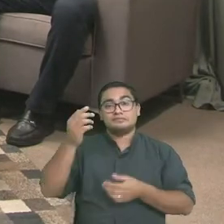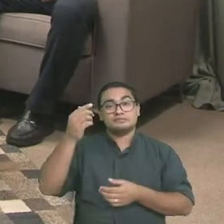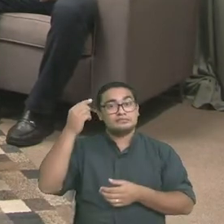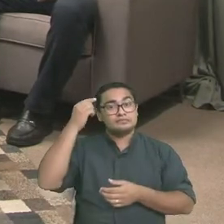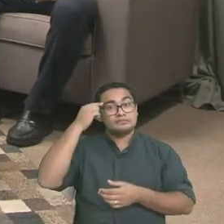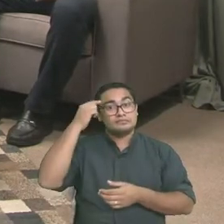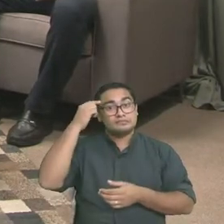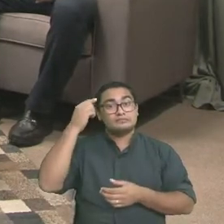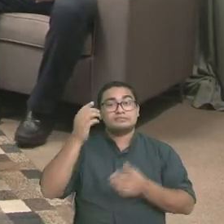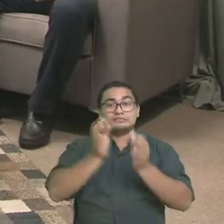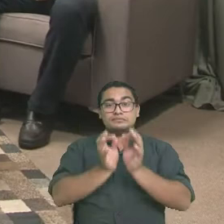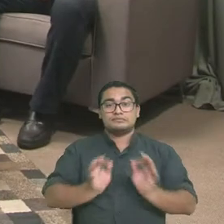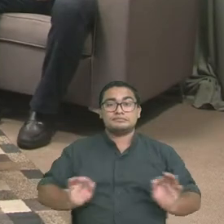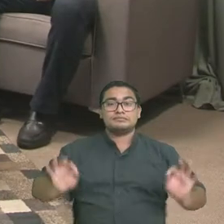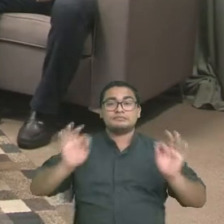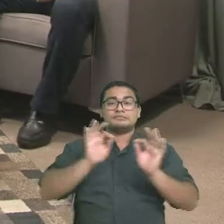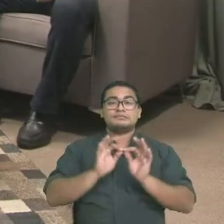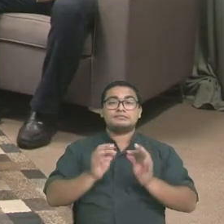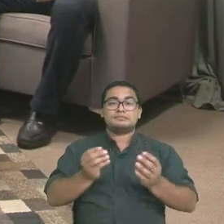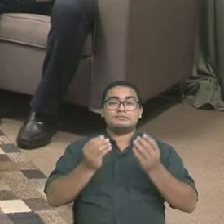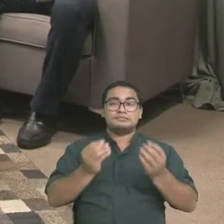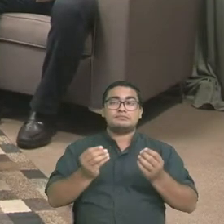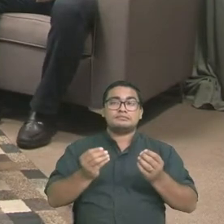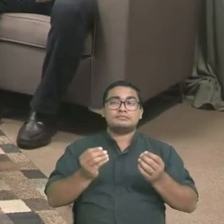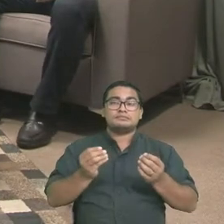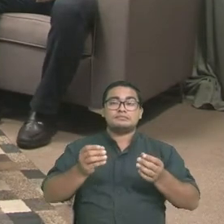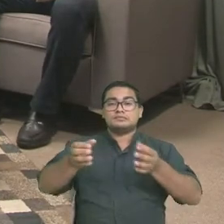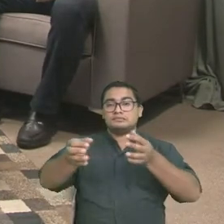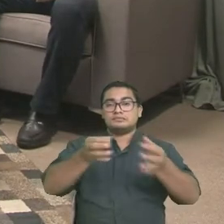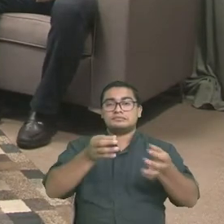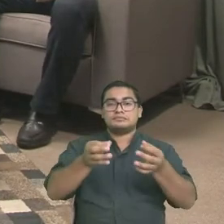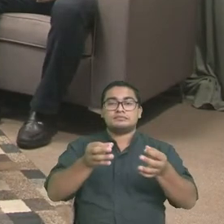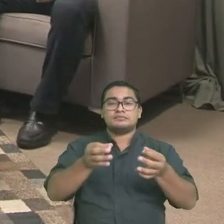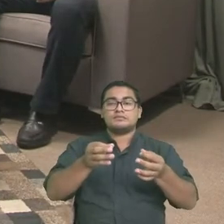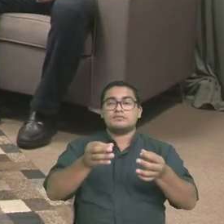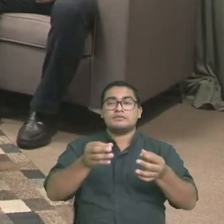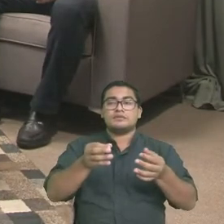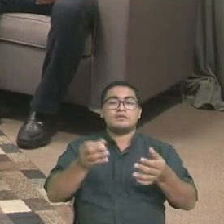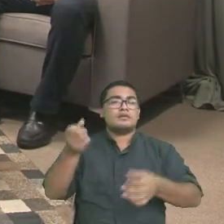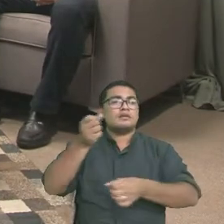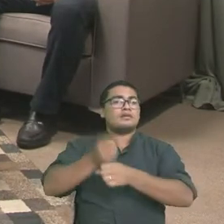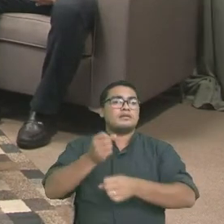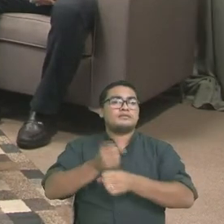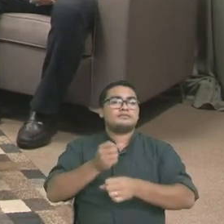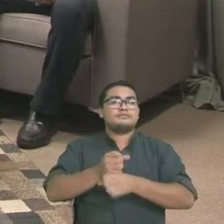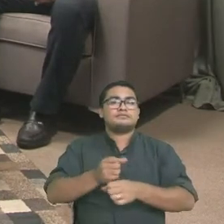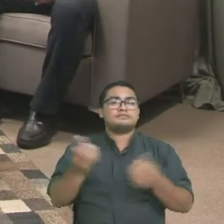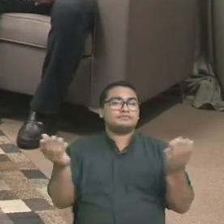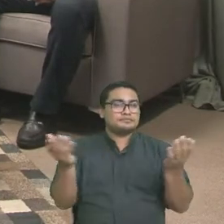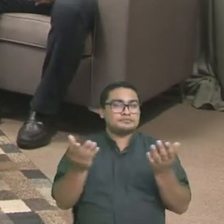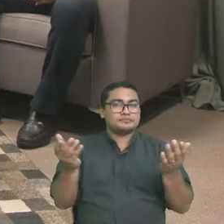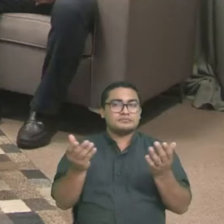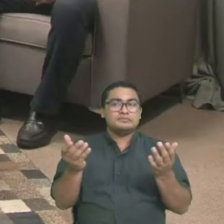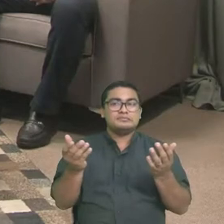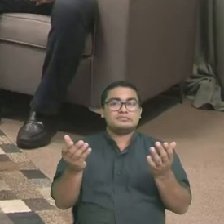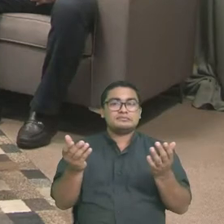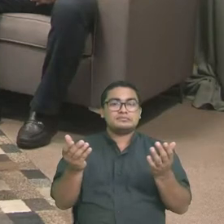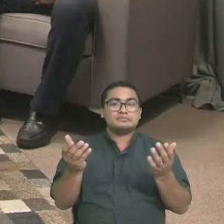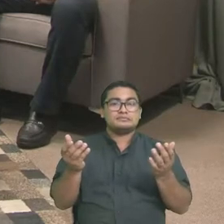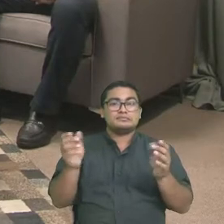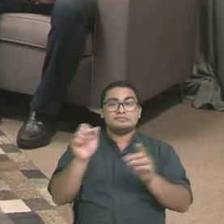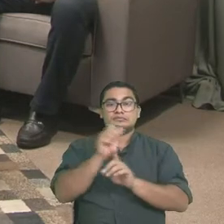importante tal vez poner un poco en contexto cuál es el rol que juega en este caso